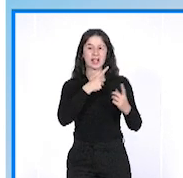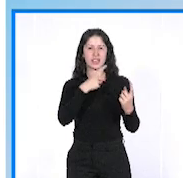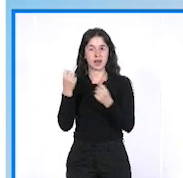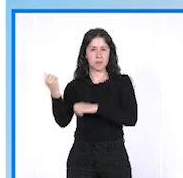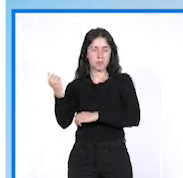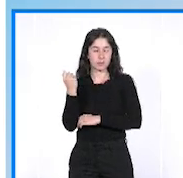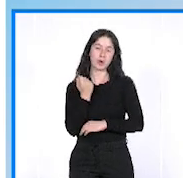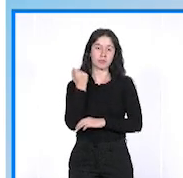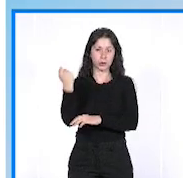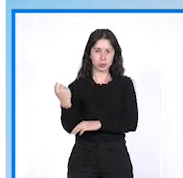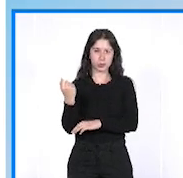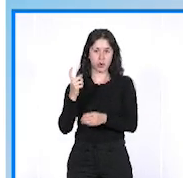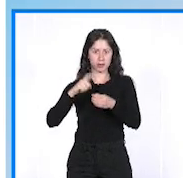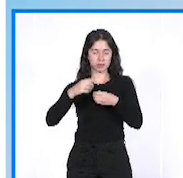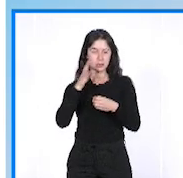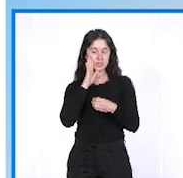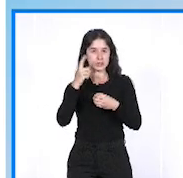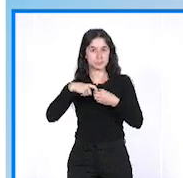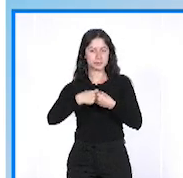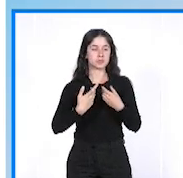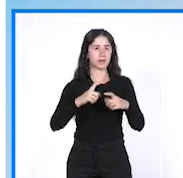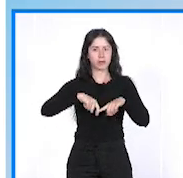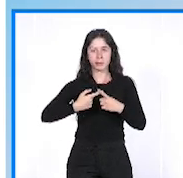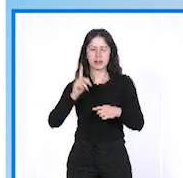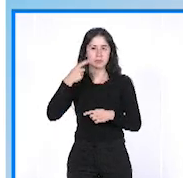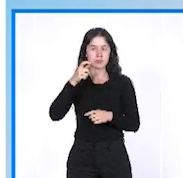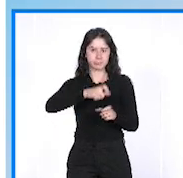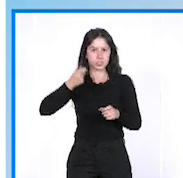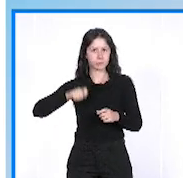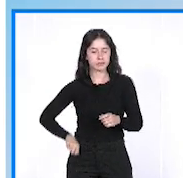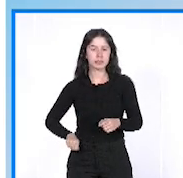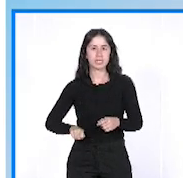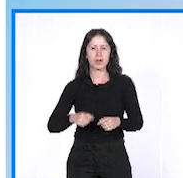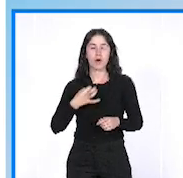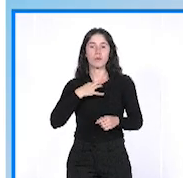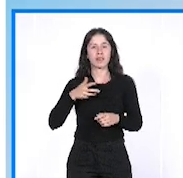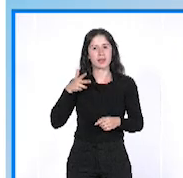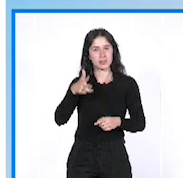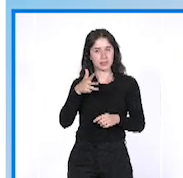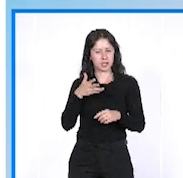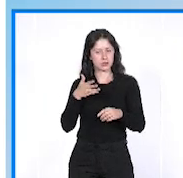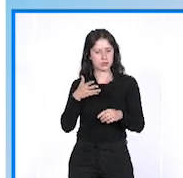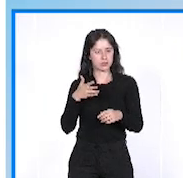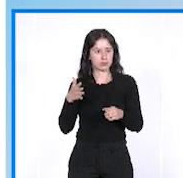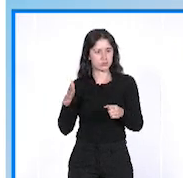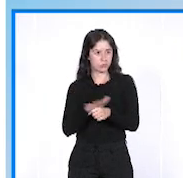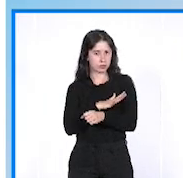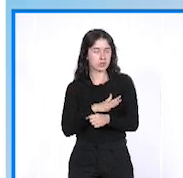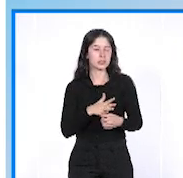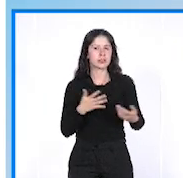que han participado las familias Los profesionales realmente han podido ejercer su derecho no si hemos dado los apoyos